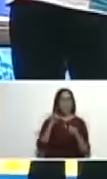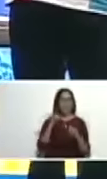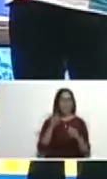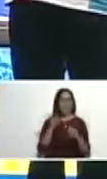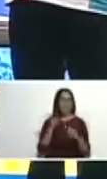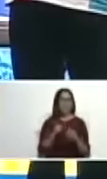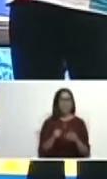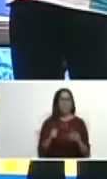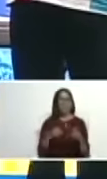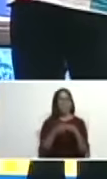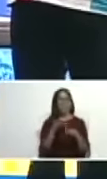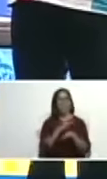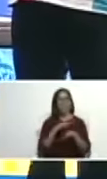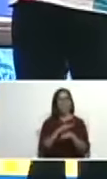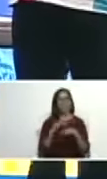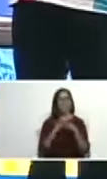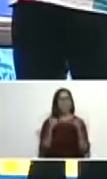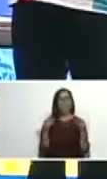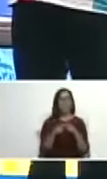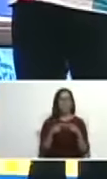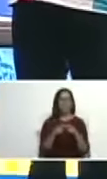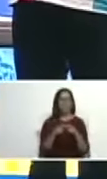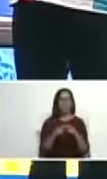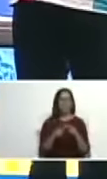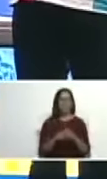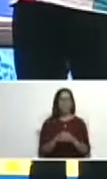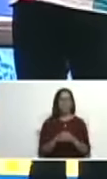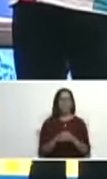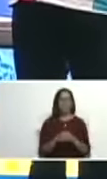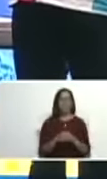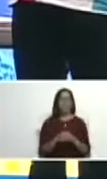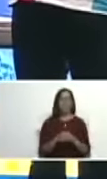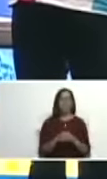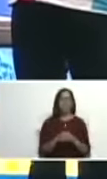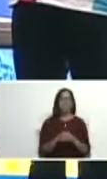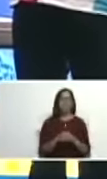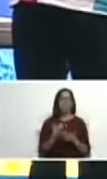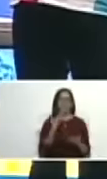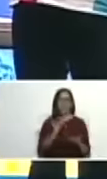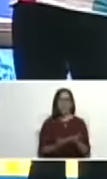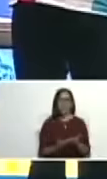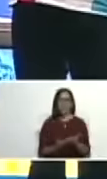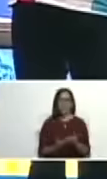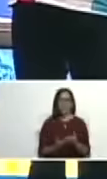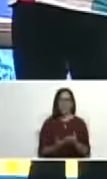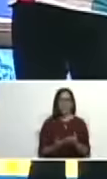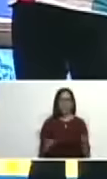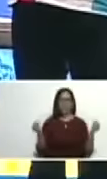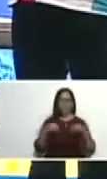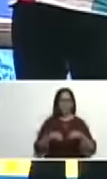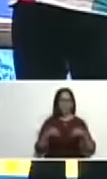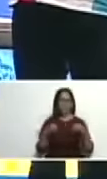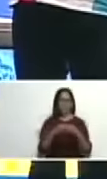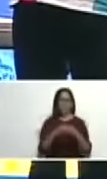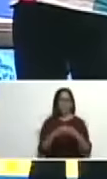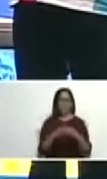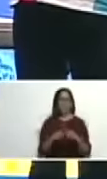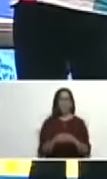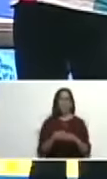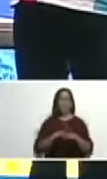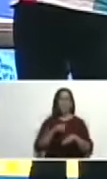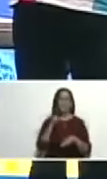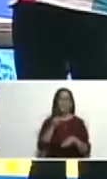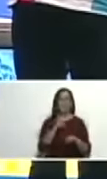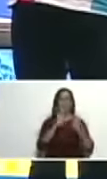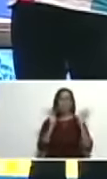el compañero ministro y todo el equipo ejecutivo suyo, nos permita consolidar esa vanguardia, porque esa es la forma